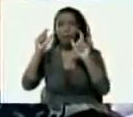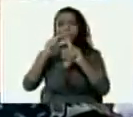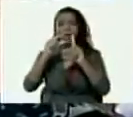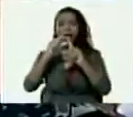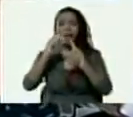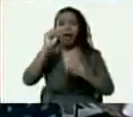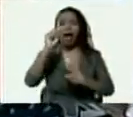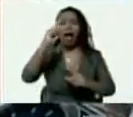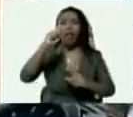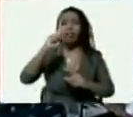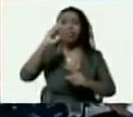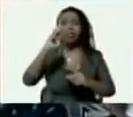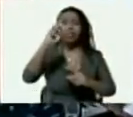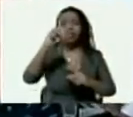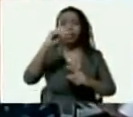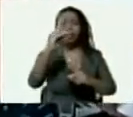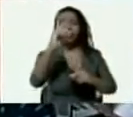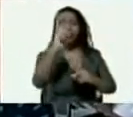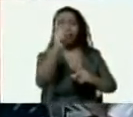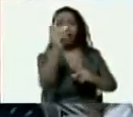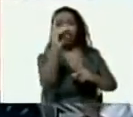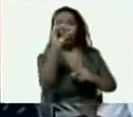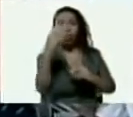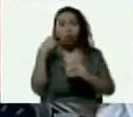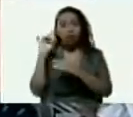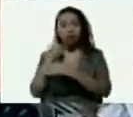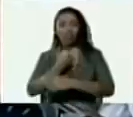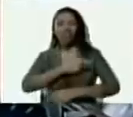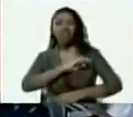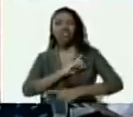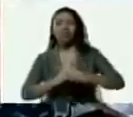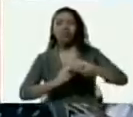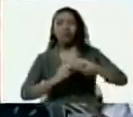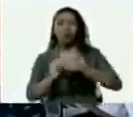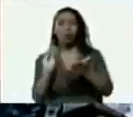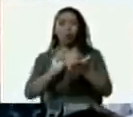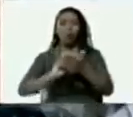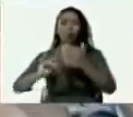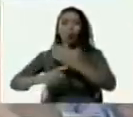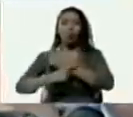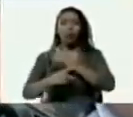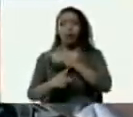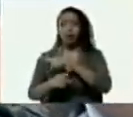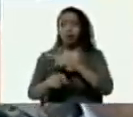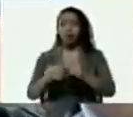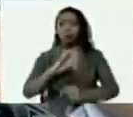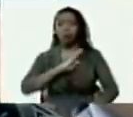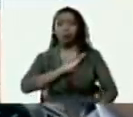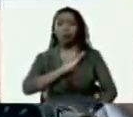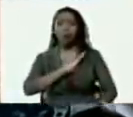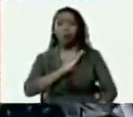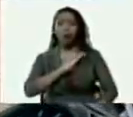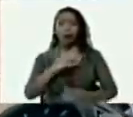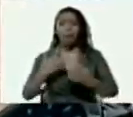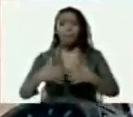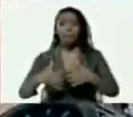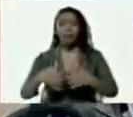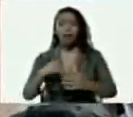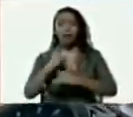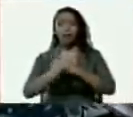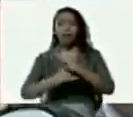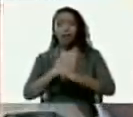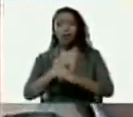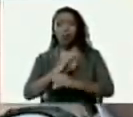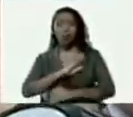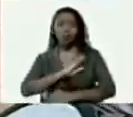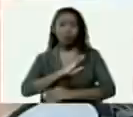menos de 72 horas del falso positivo que instaló Guaidó y ya sus propias agencias de prensa internacionales, digo sus